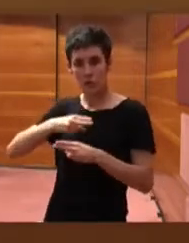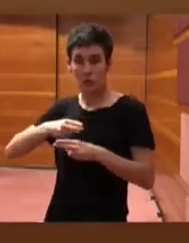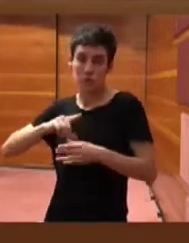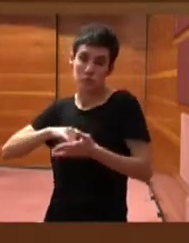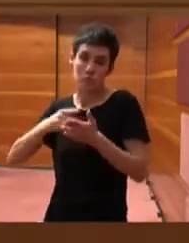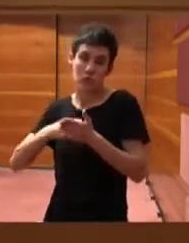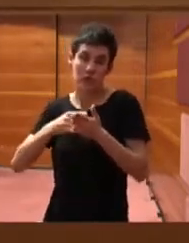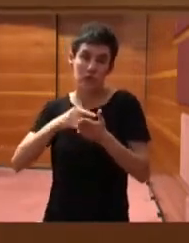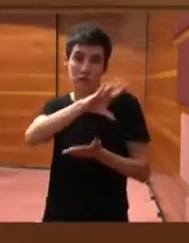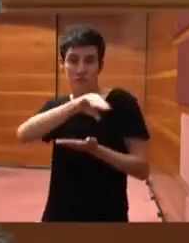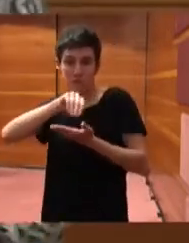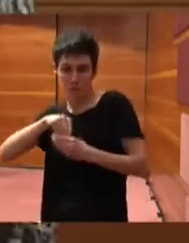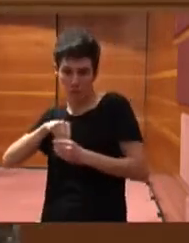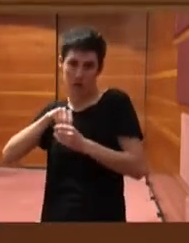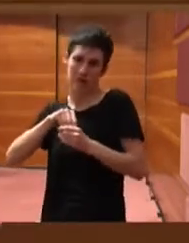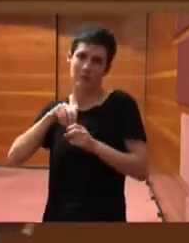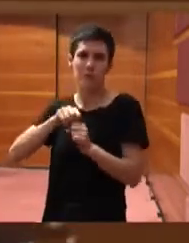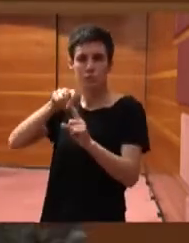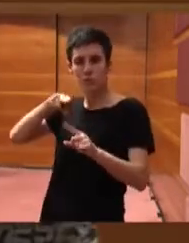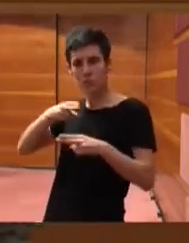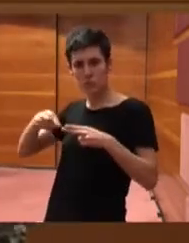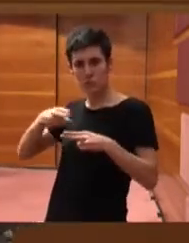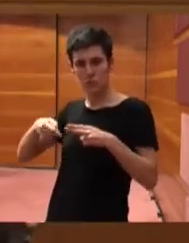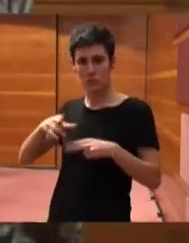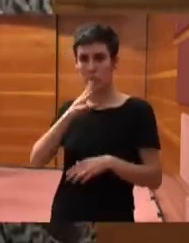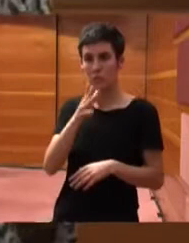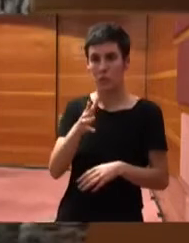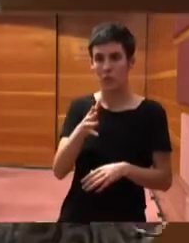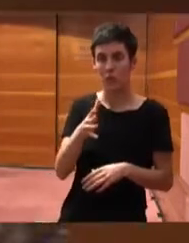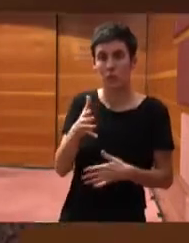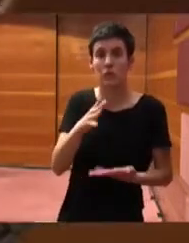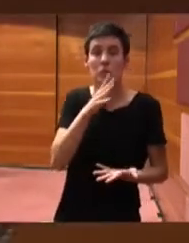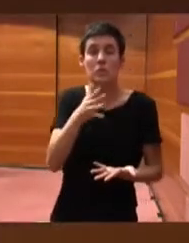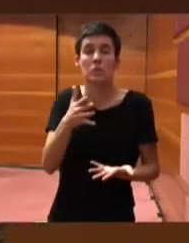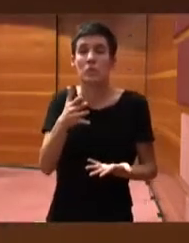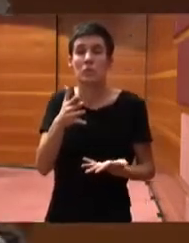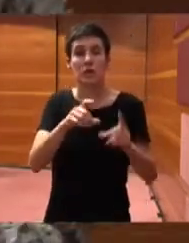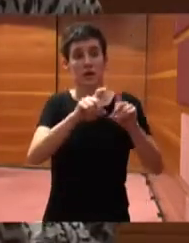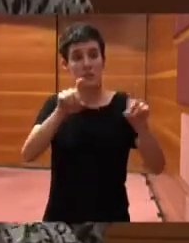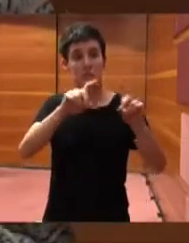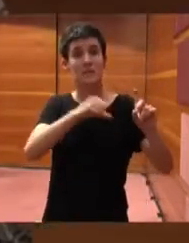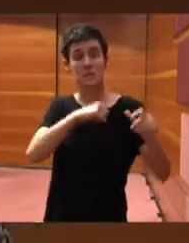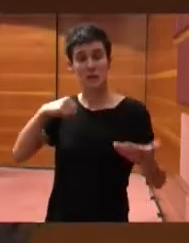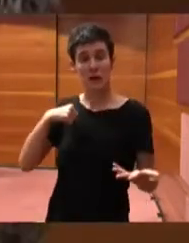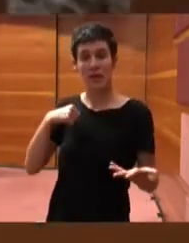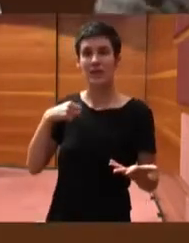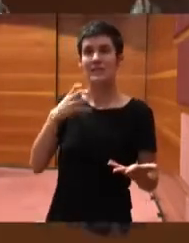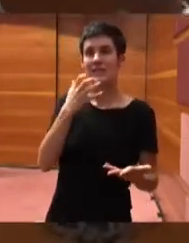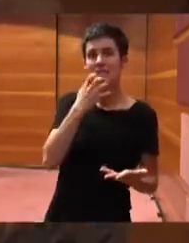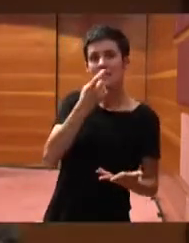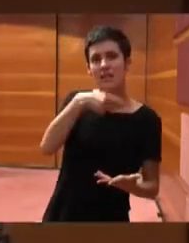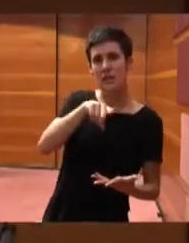público. Por la sencilla razón de que al emprendedor, a las empresas privadas, si no alcanzan